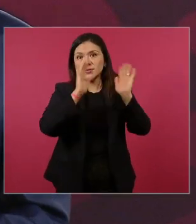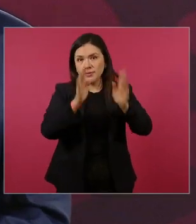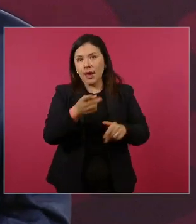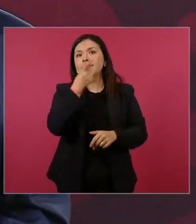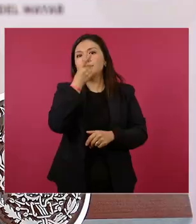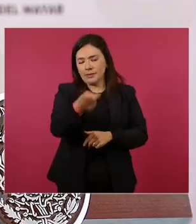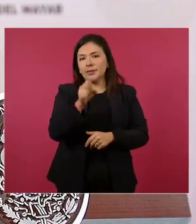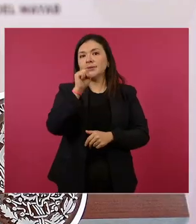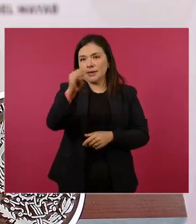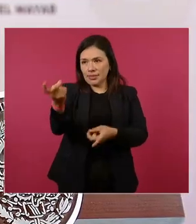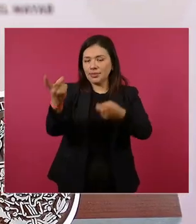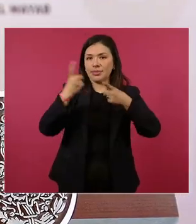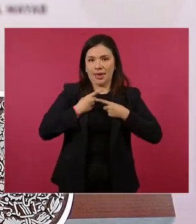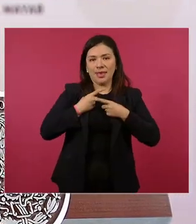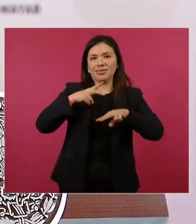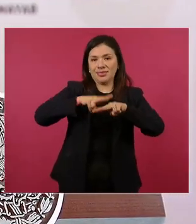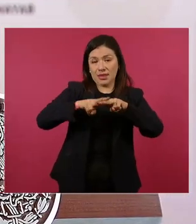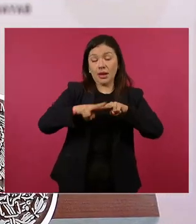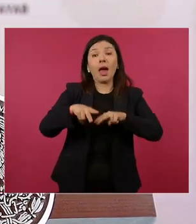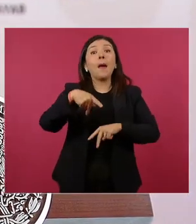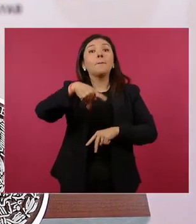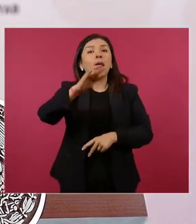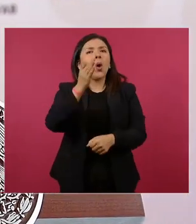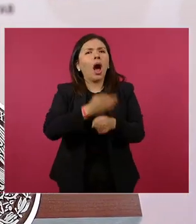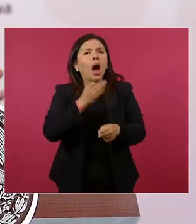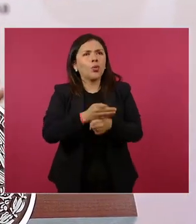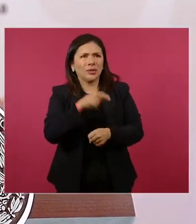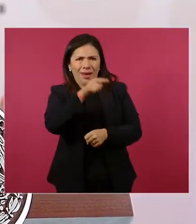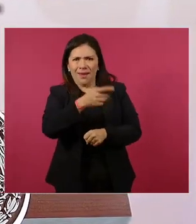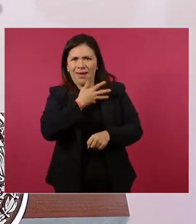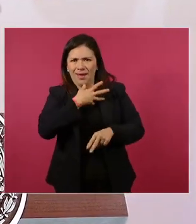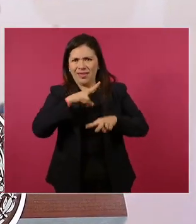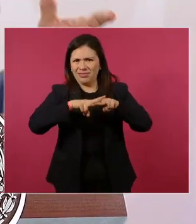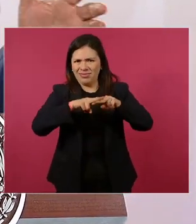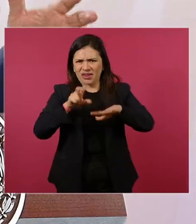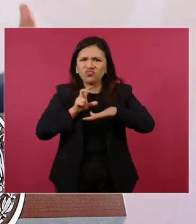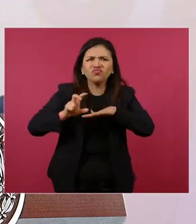trenes. Con los que hay ahora,